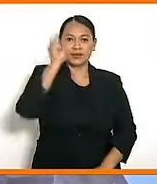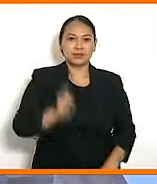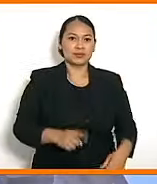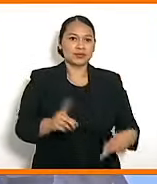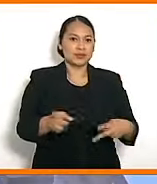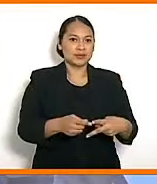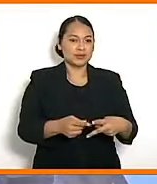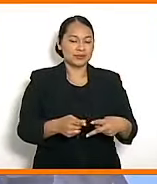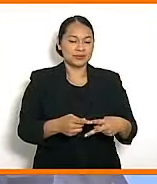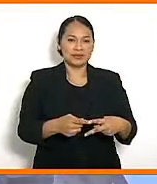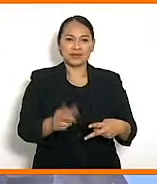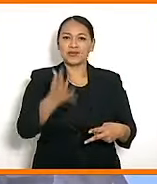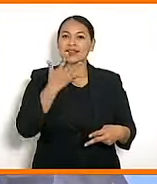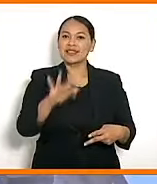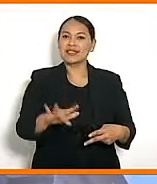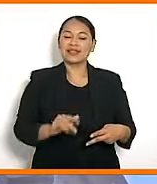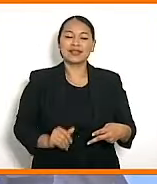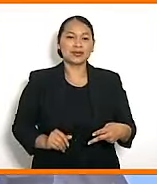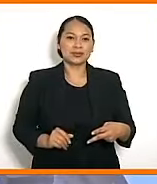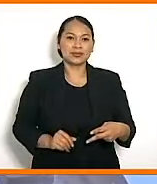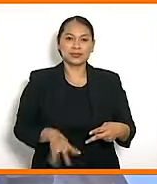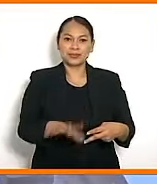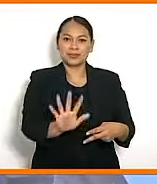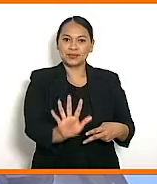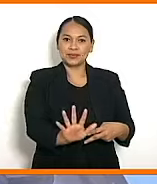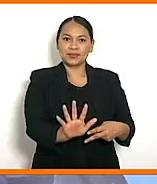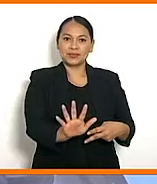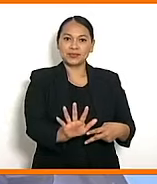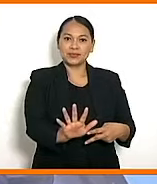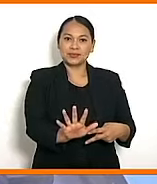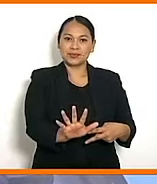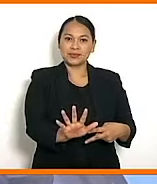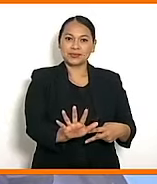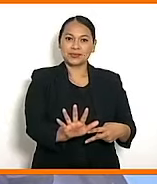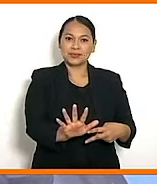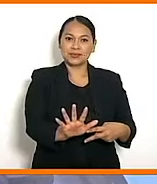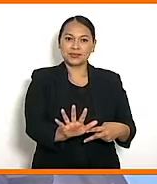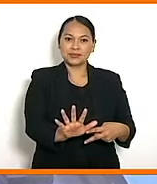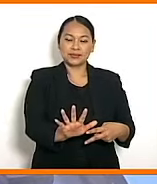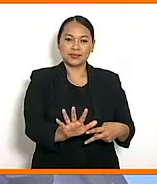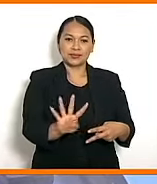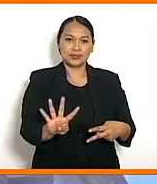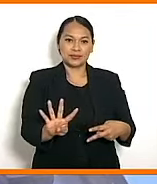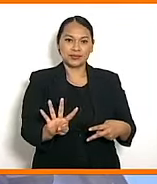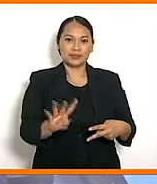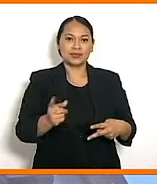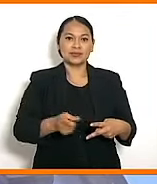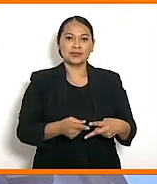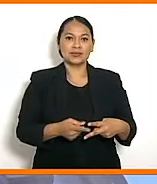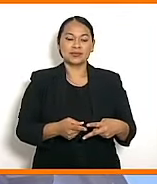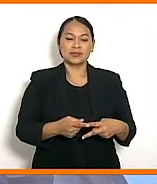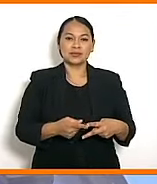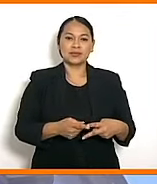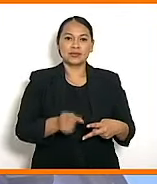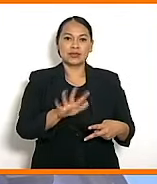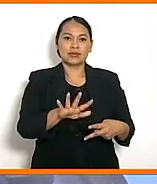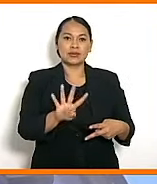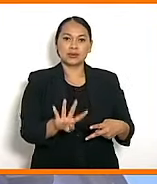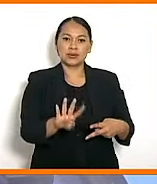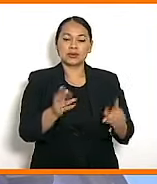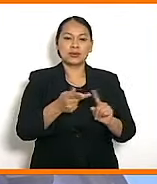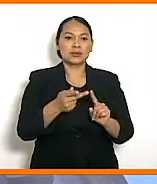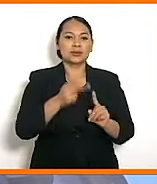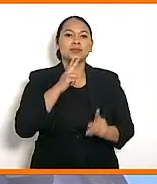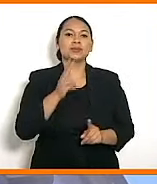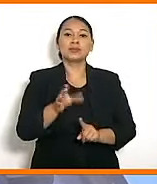posición. Mucha suerte porque este es el 5, tu segundo dígito 4. Tu número ganador es el 54 con